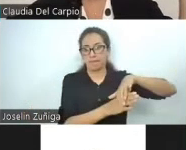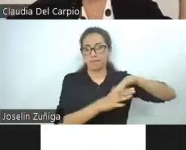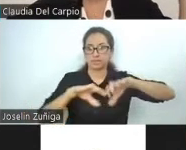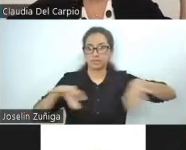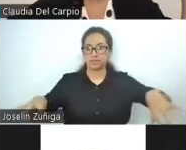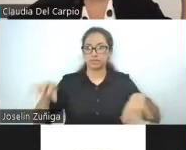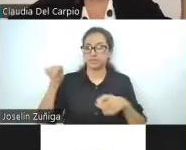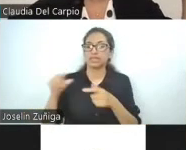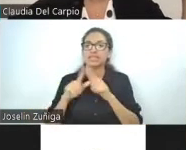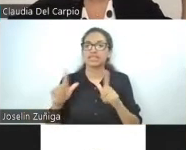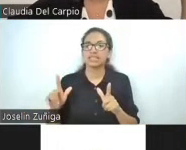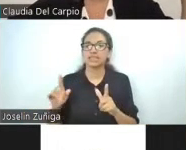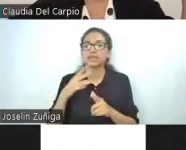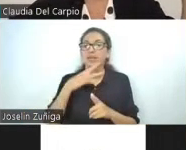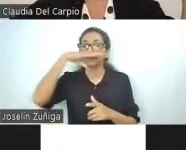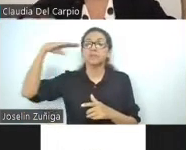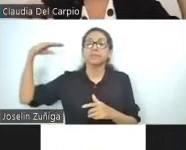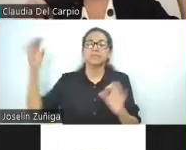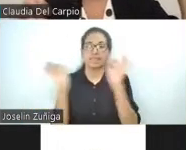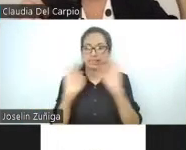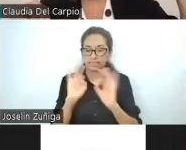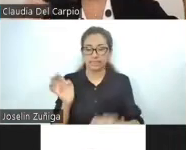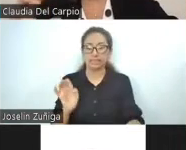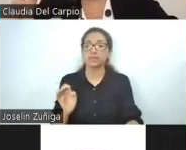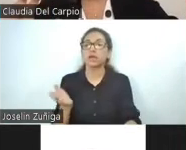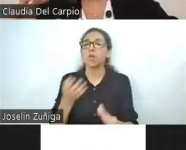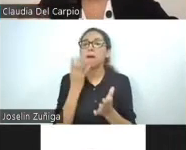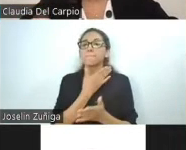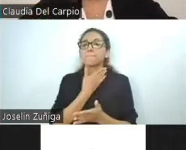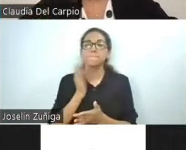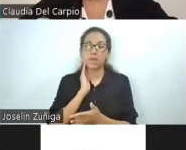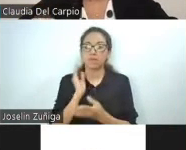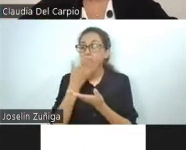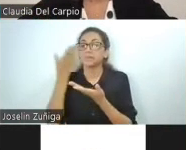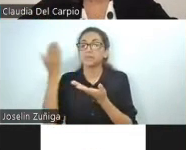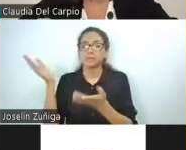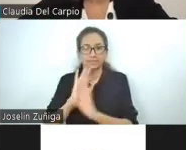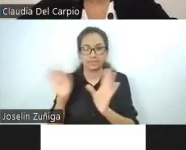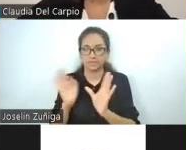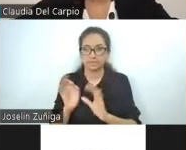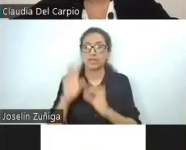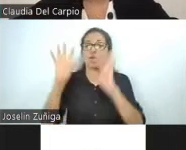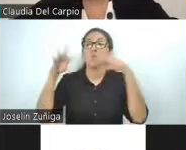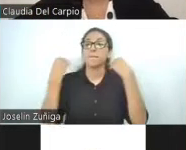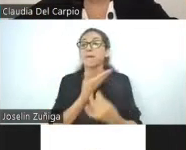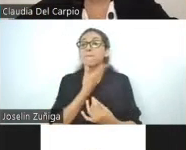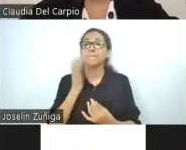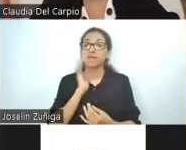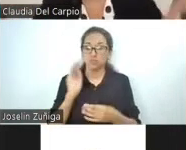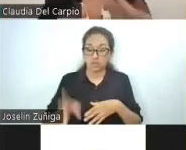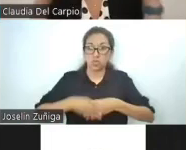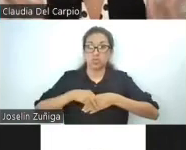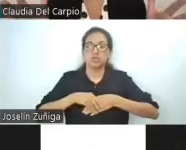especialmente libre de fragancias. El principal alergeno o el principal irritante son los perfumes y las